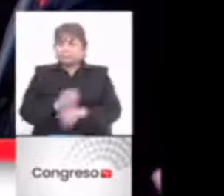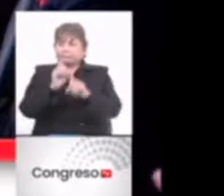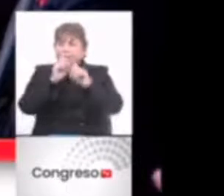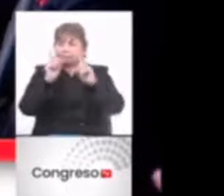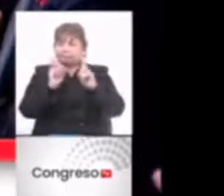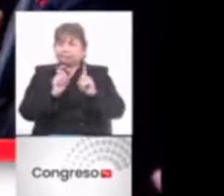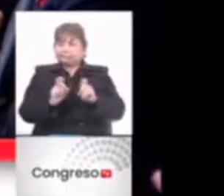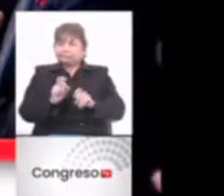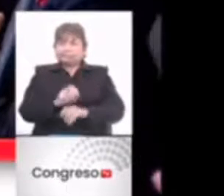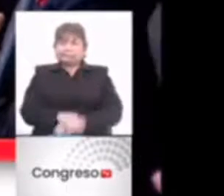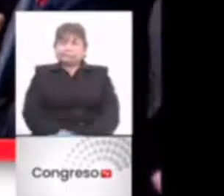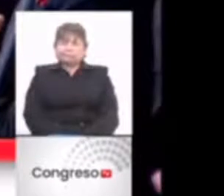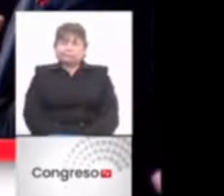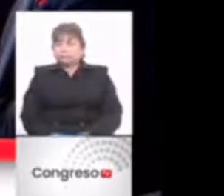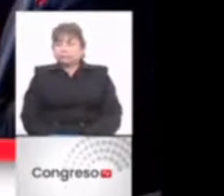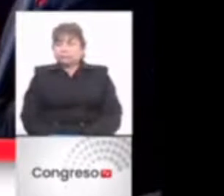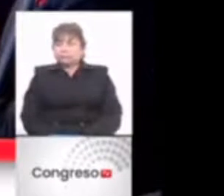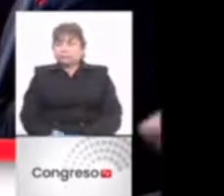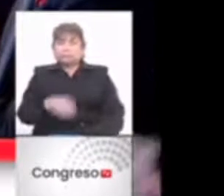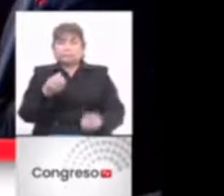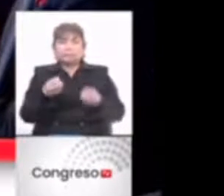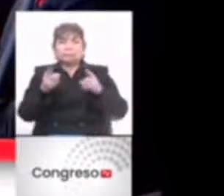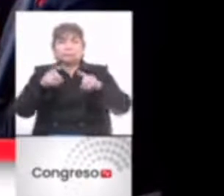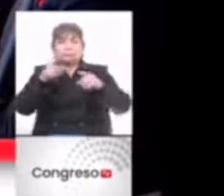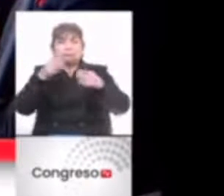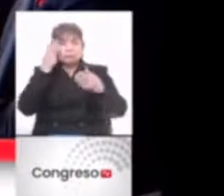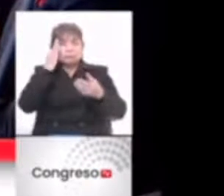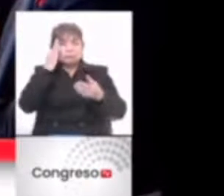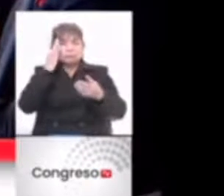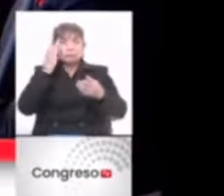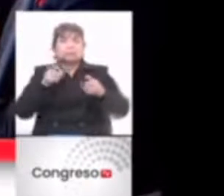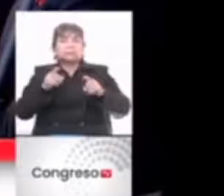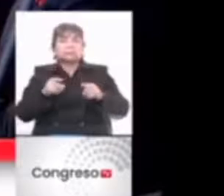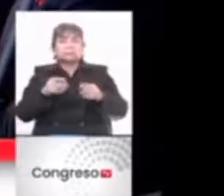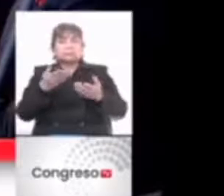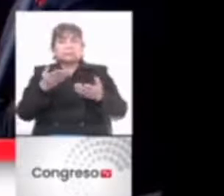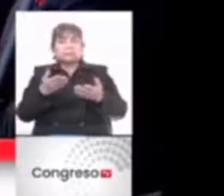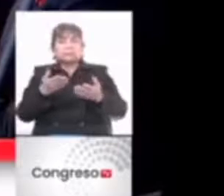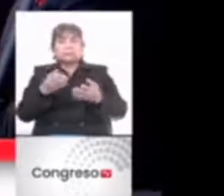La pregunta es, ¿usted cuándo se enteró del cese